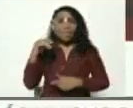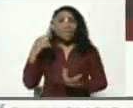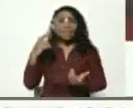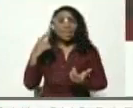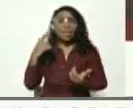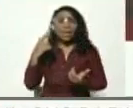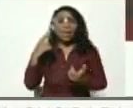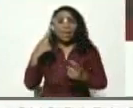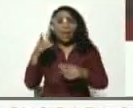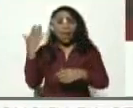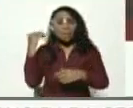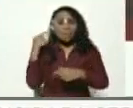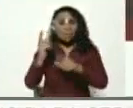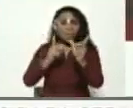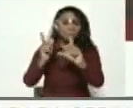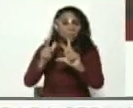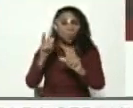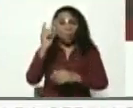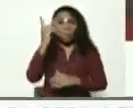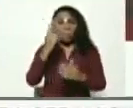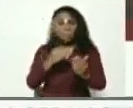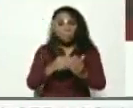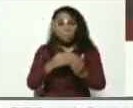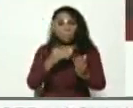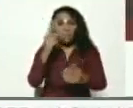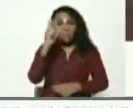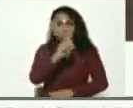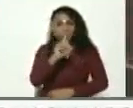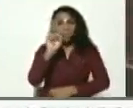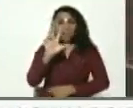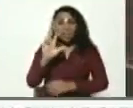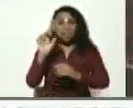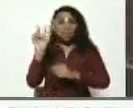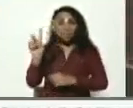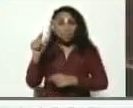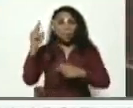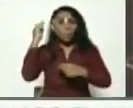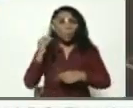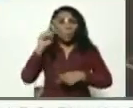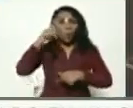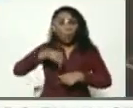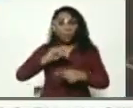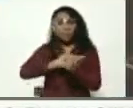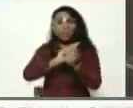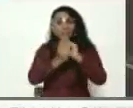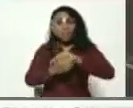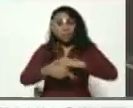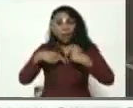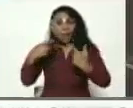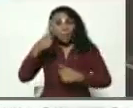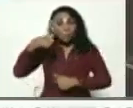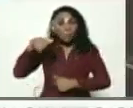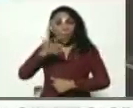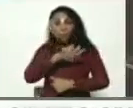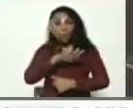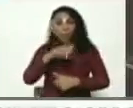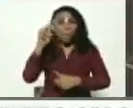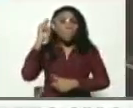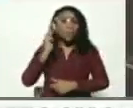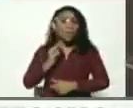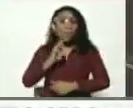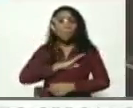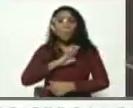132 del 23 de diciembre del 2002. Bolívar hoy se convirtió en el pueblo. Bolívar es el